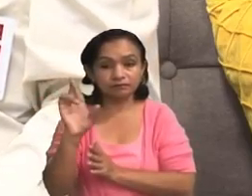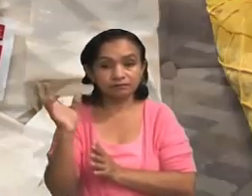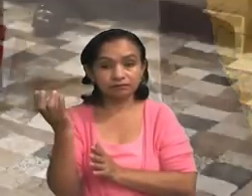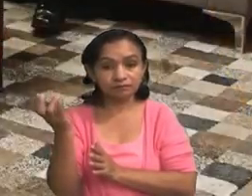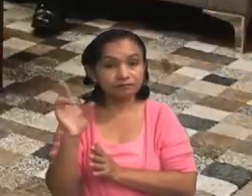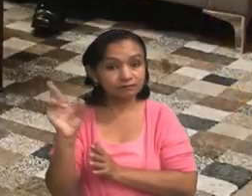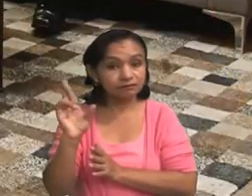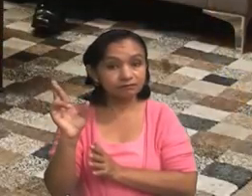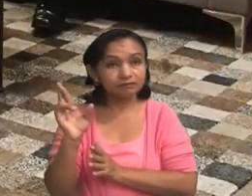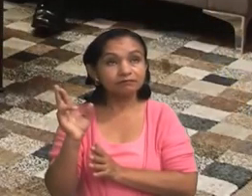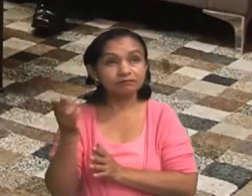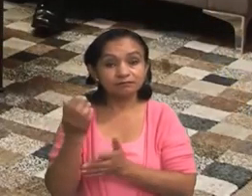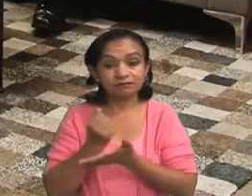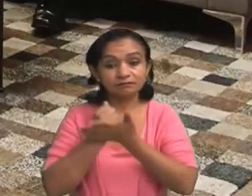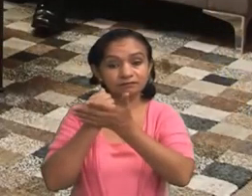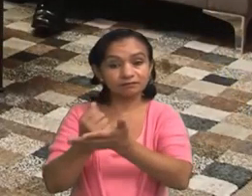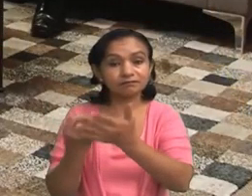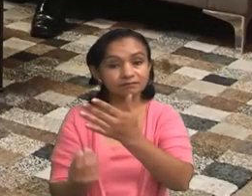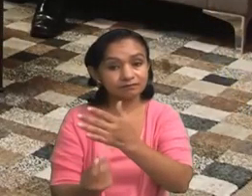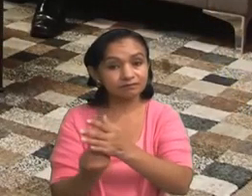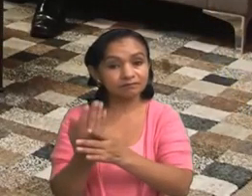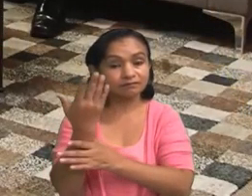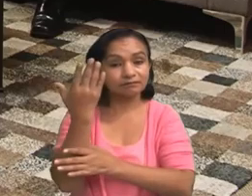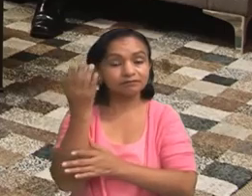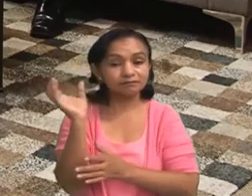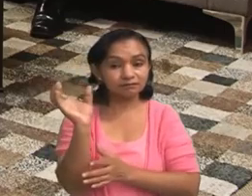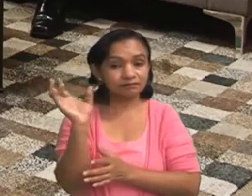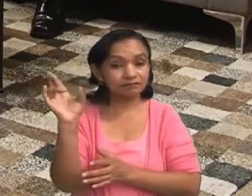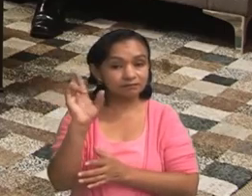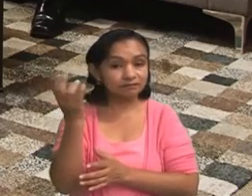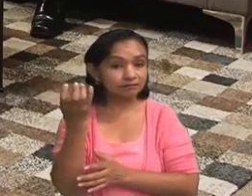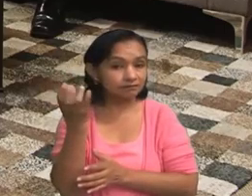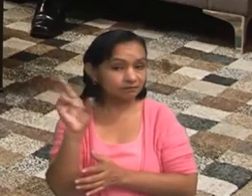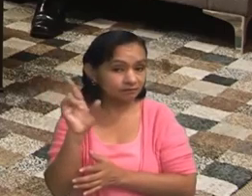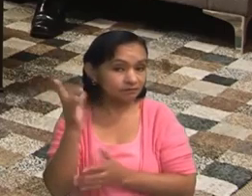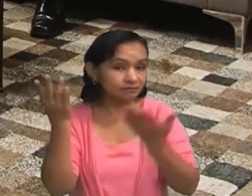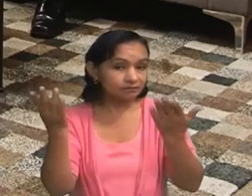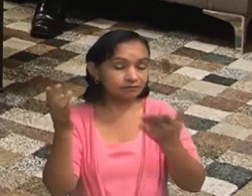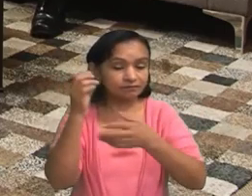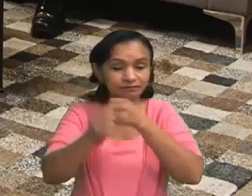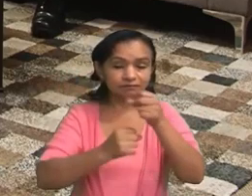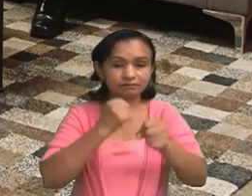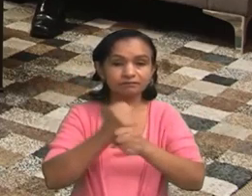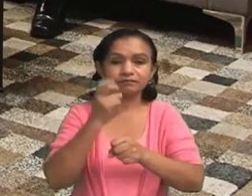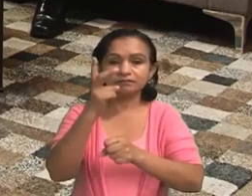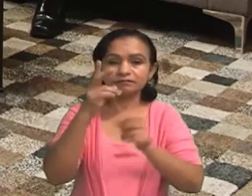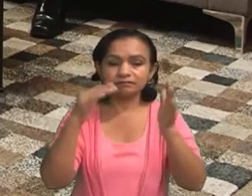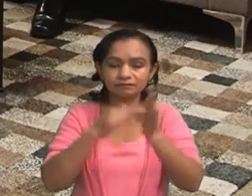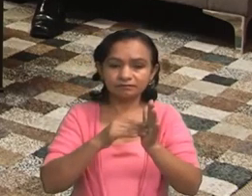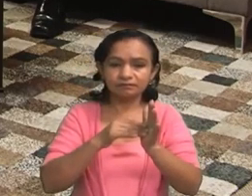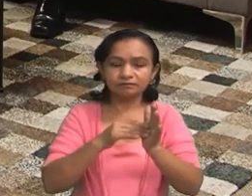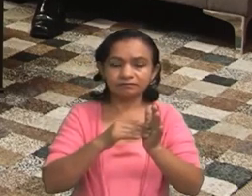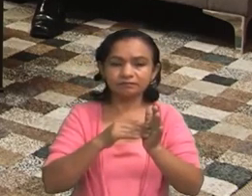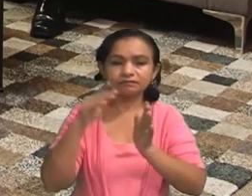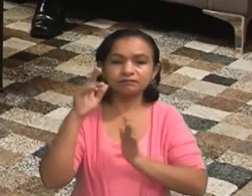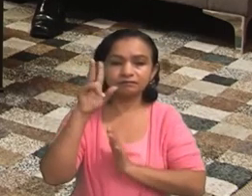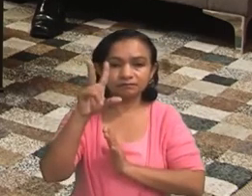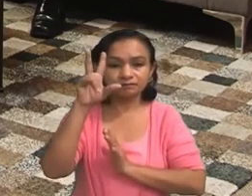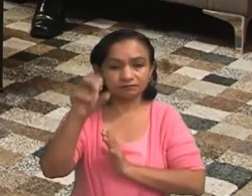desempeño de este biofertilizante en el cultivo de tomate, y entonces el próximo año estaremos listos para hacer la extensión